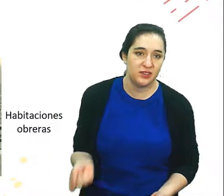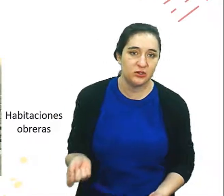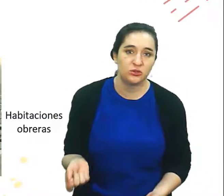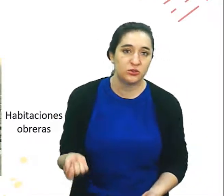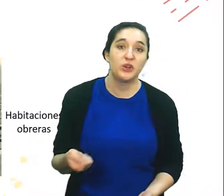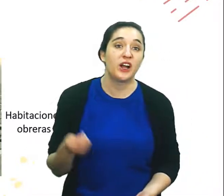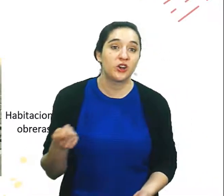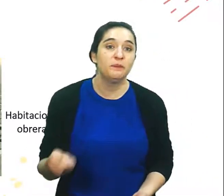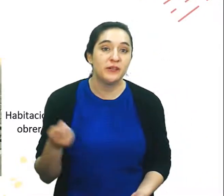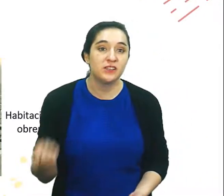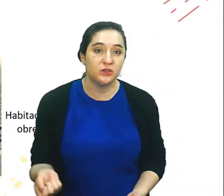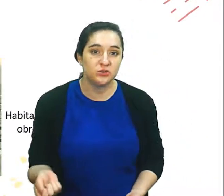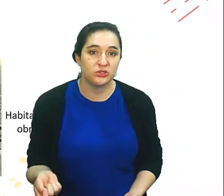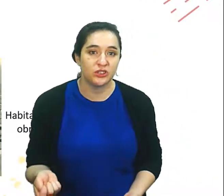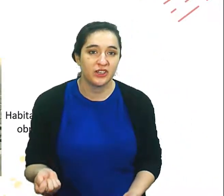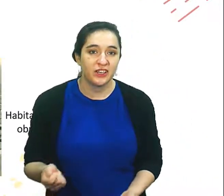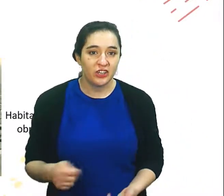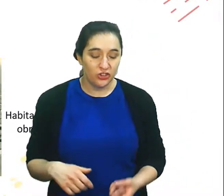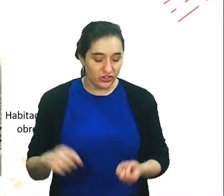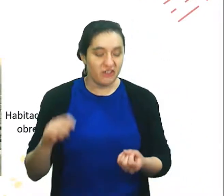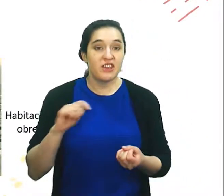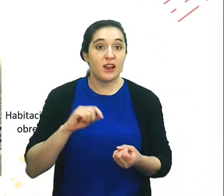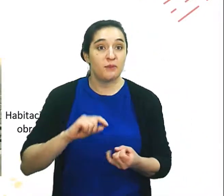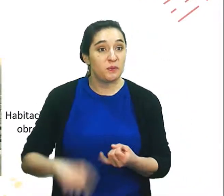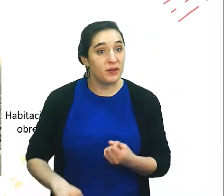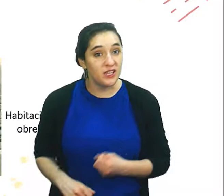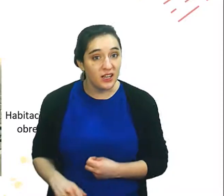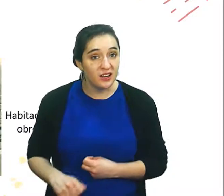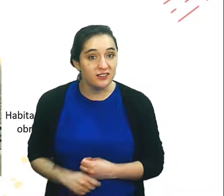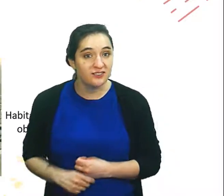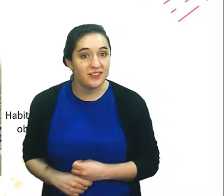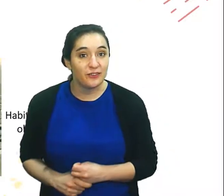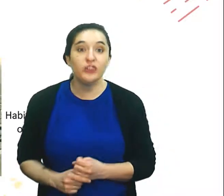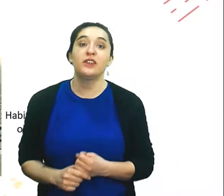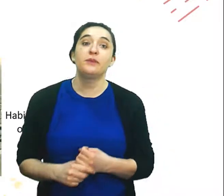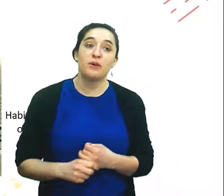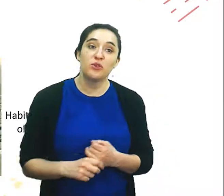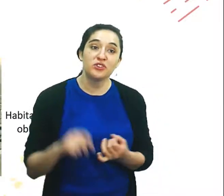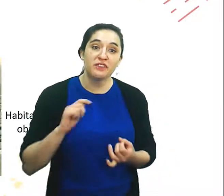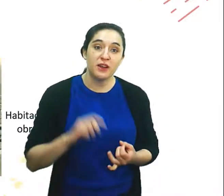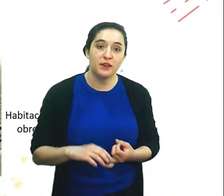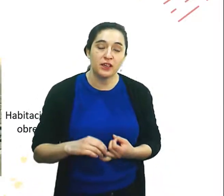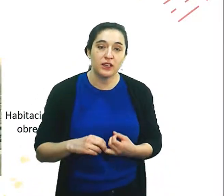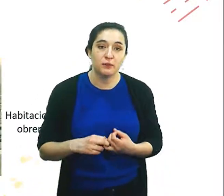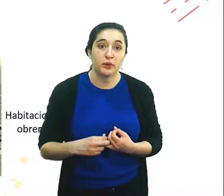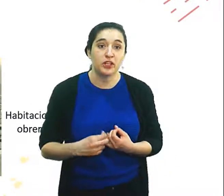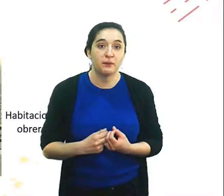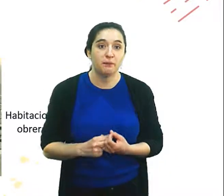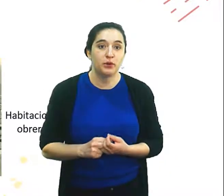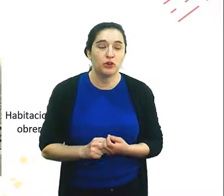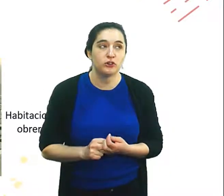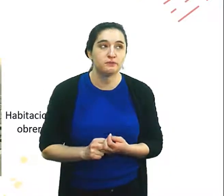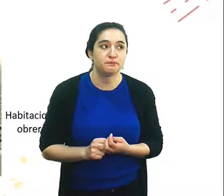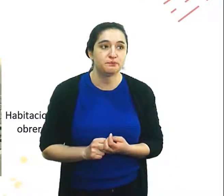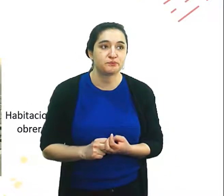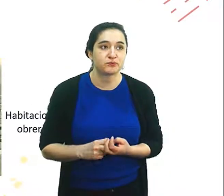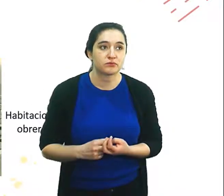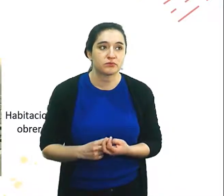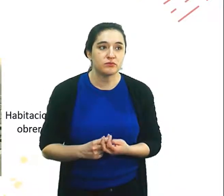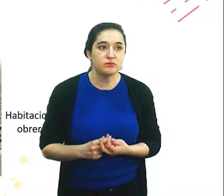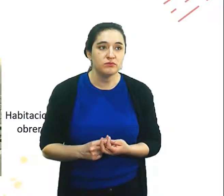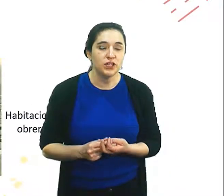Pampa o una Company Towns, donde había la pulpería, donde también me acuerdo que había, por ejemplo,